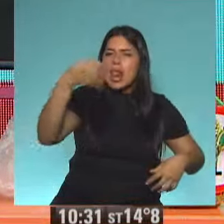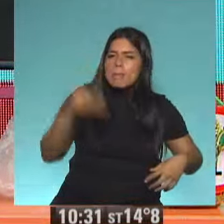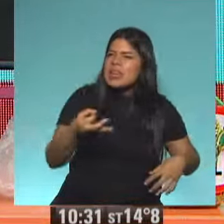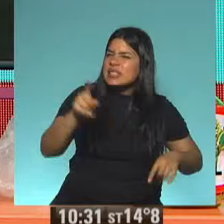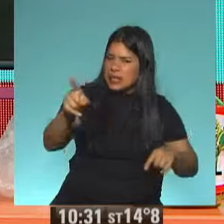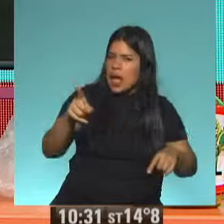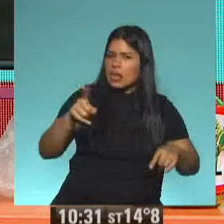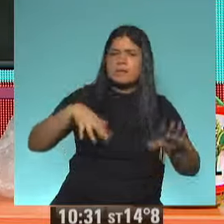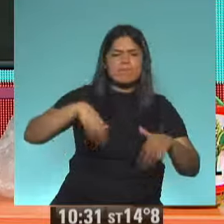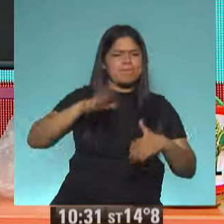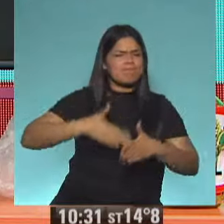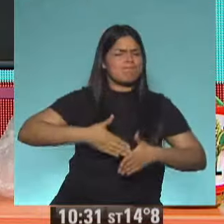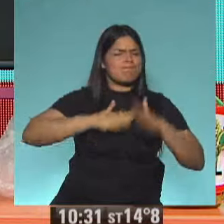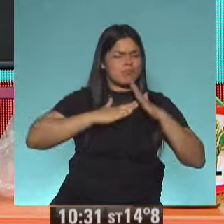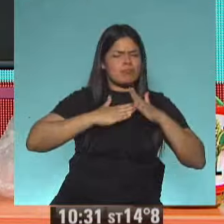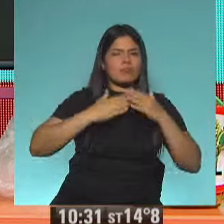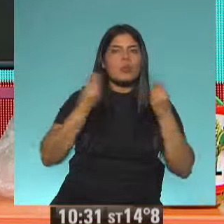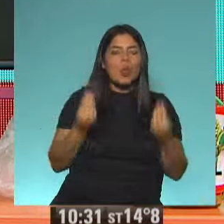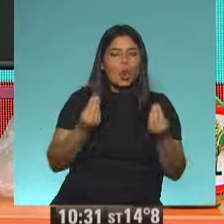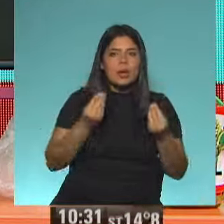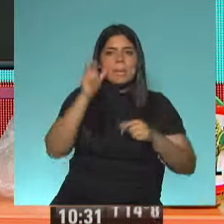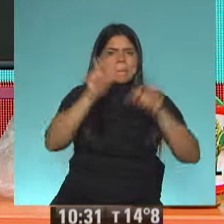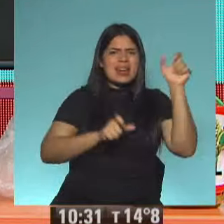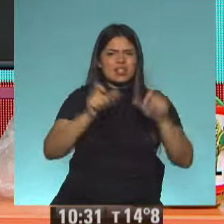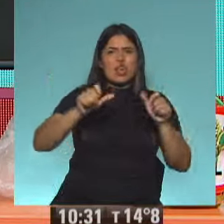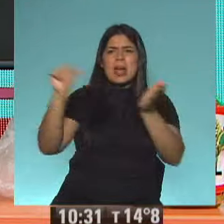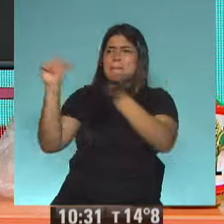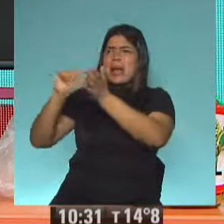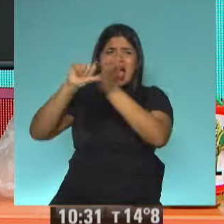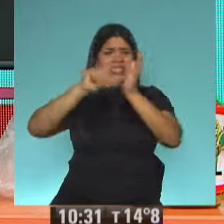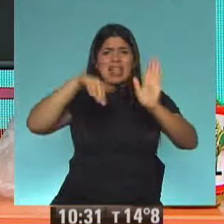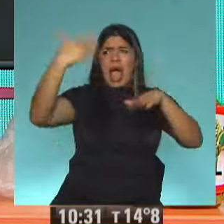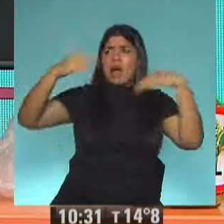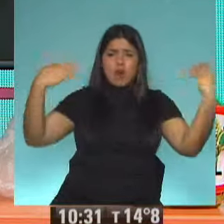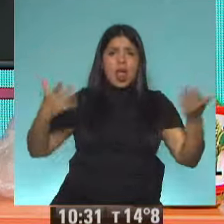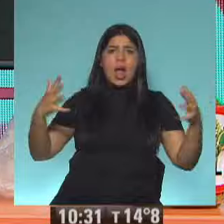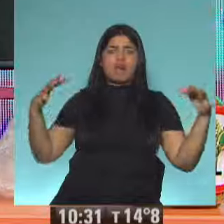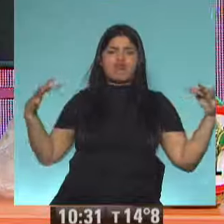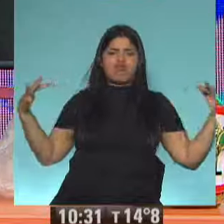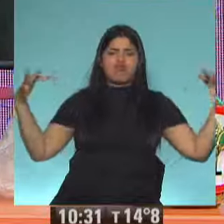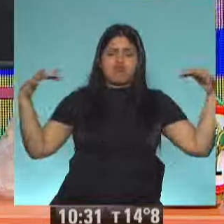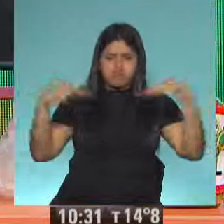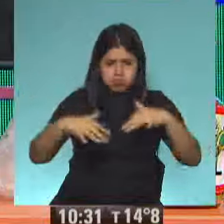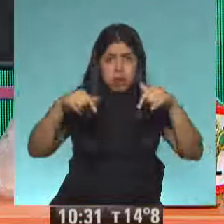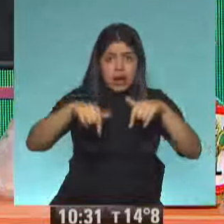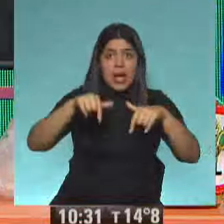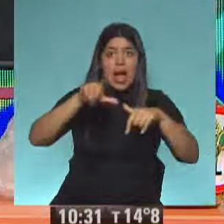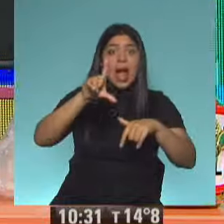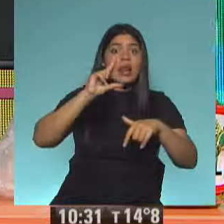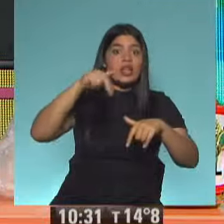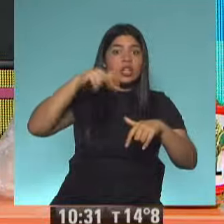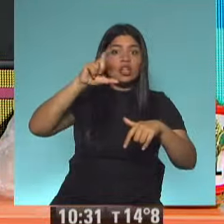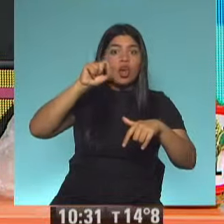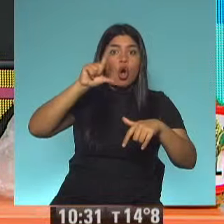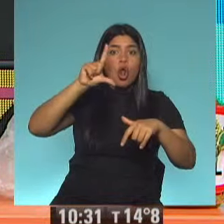muy importante en nuestro país, donde concurre también muchísima gente de otros lados. Se llena de miles de visitantes Lincoln en los fines de semana de carnaval